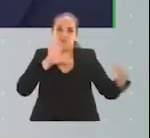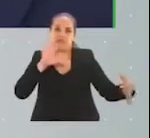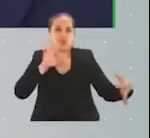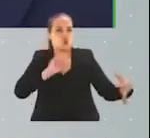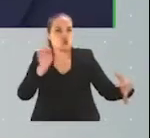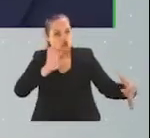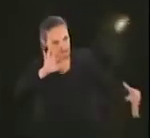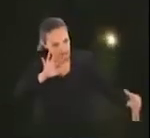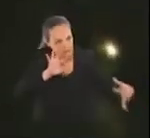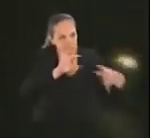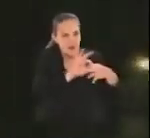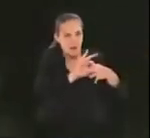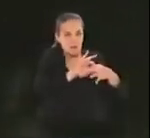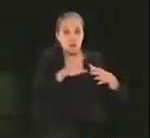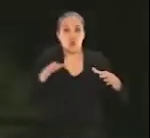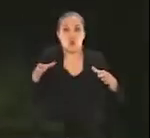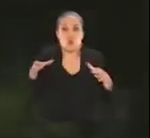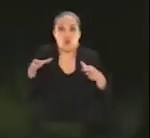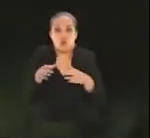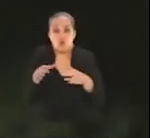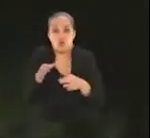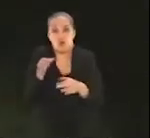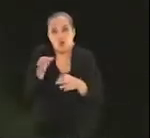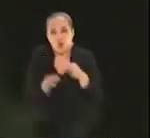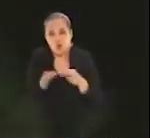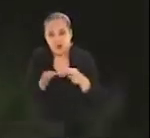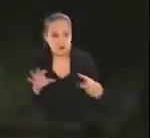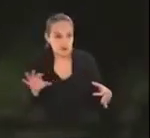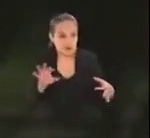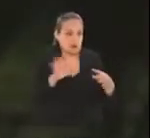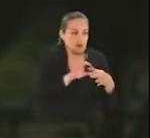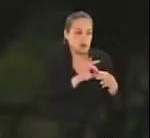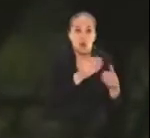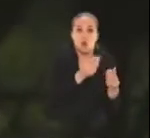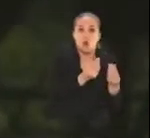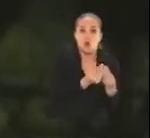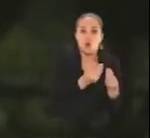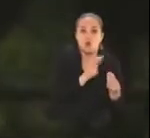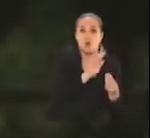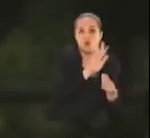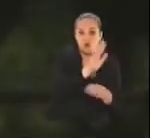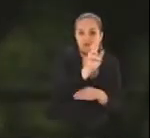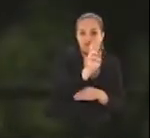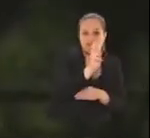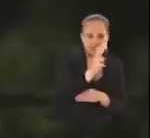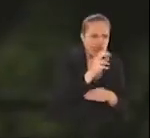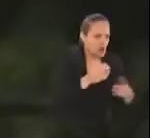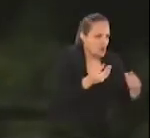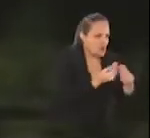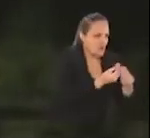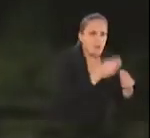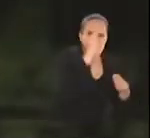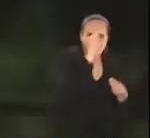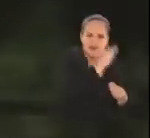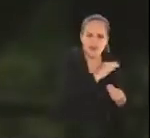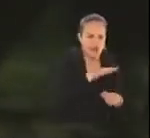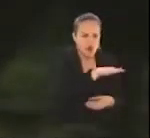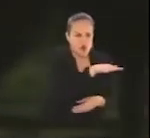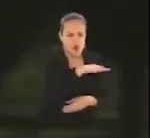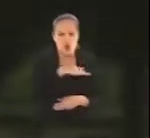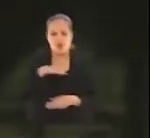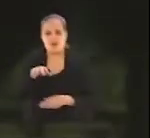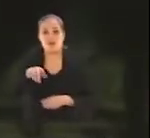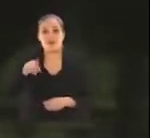poder público opera en la rama judicial a través de la fiscal y en este caso se articula muy bien con lo que con las fuerzas militares con la